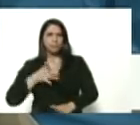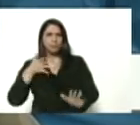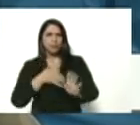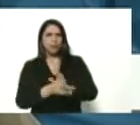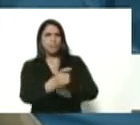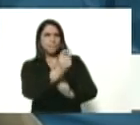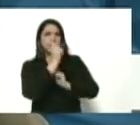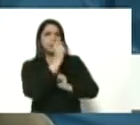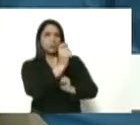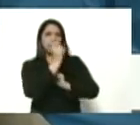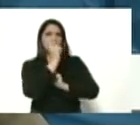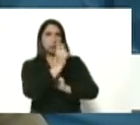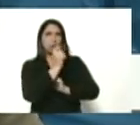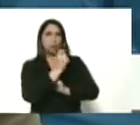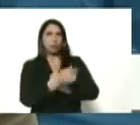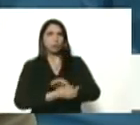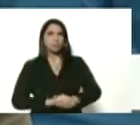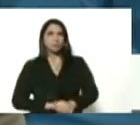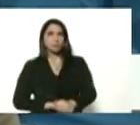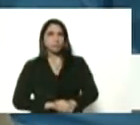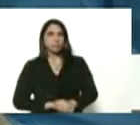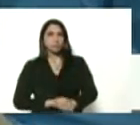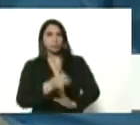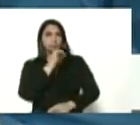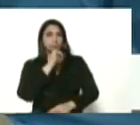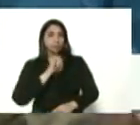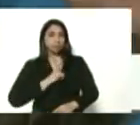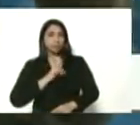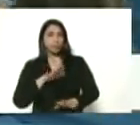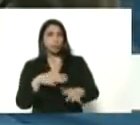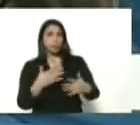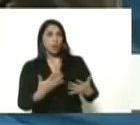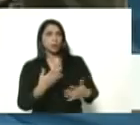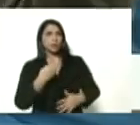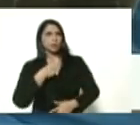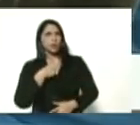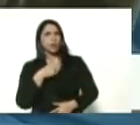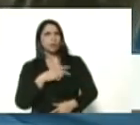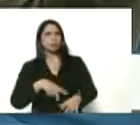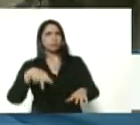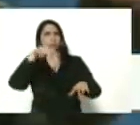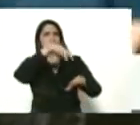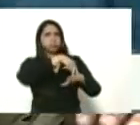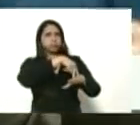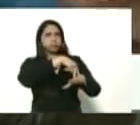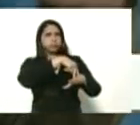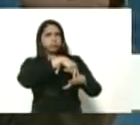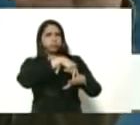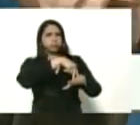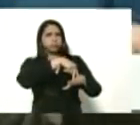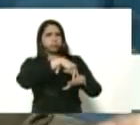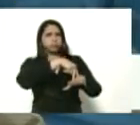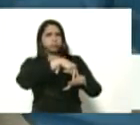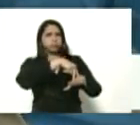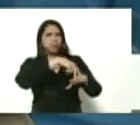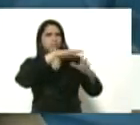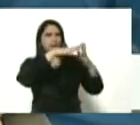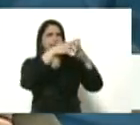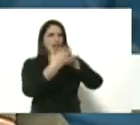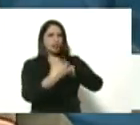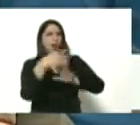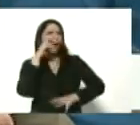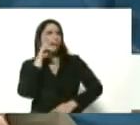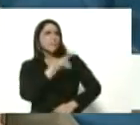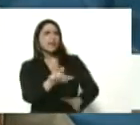pescadores, nos reportaban hasta aquel que se montó, que yo le contaba que se montó en la punta del cerro para ver dónde